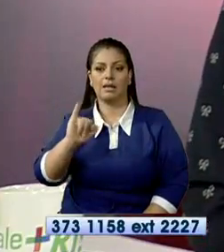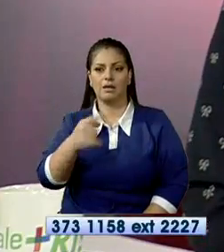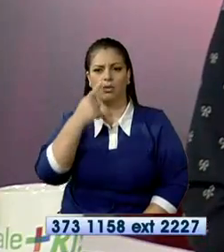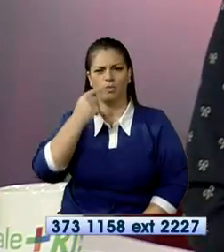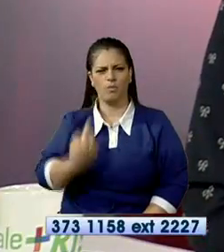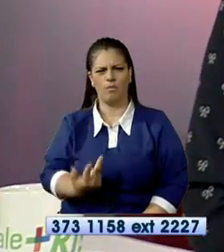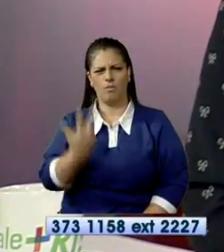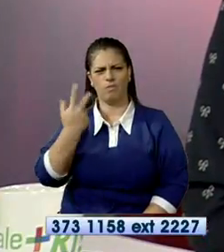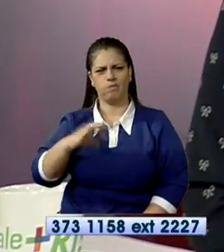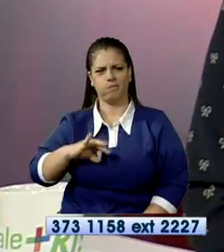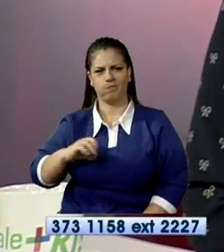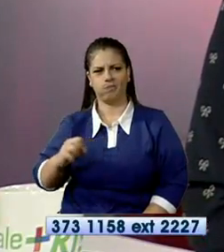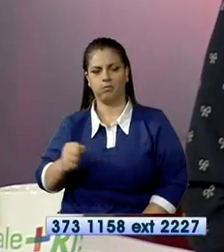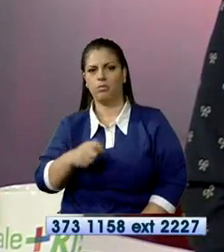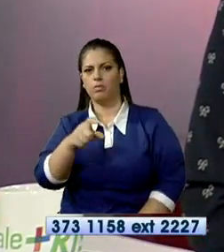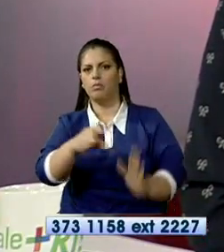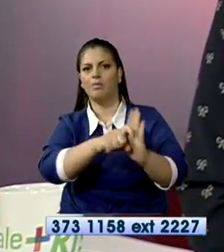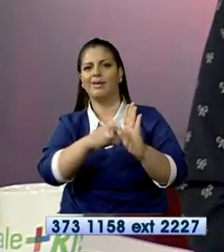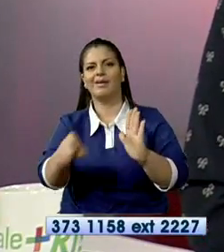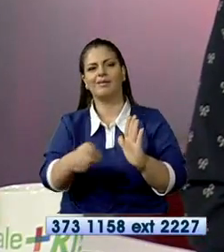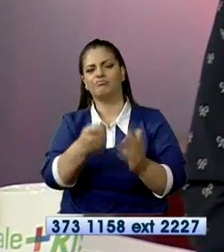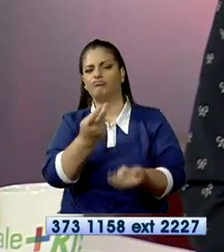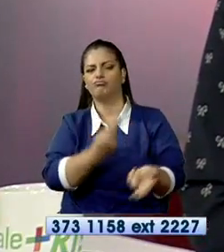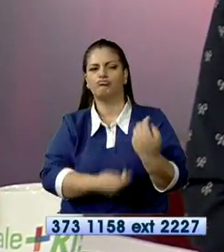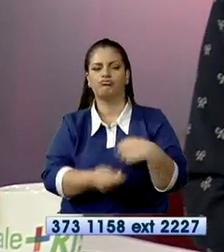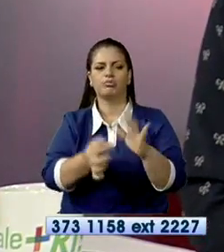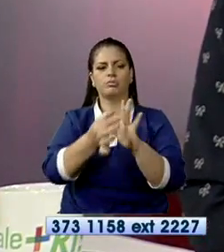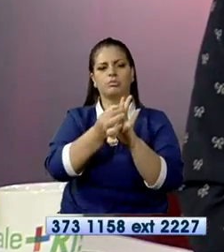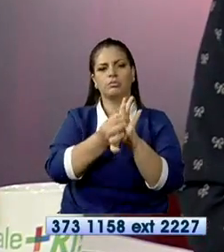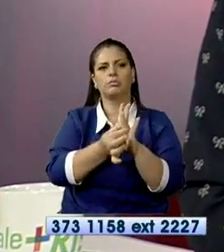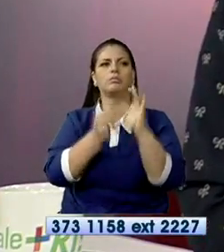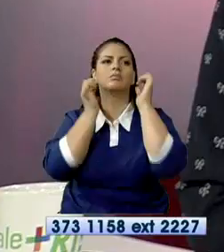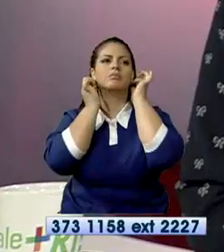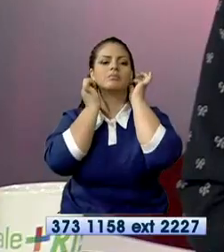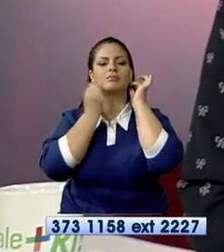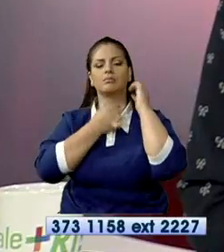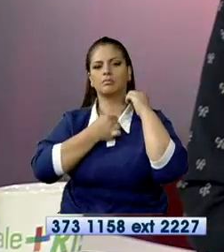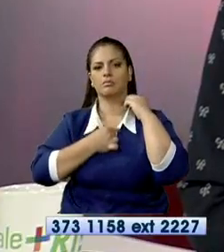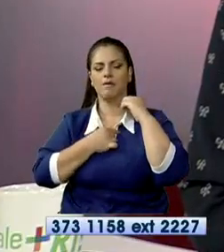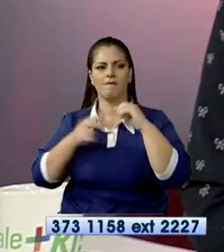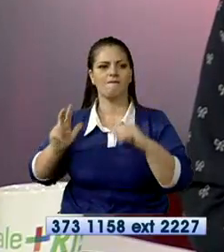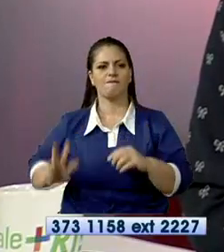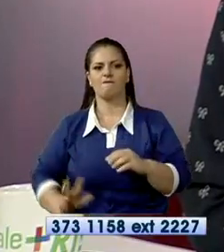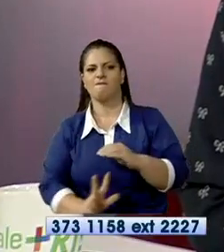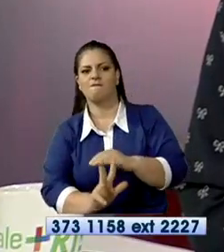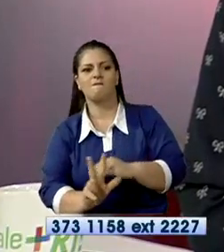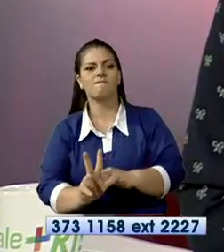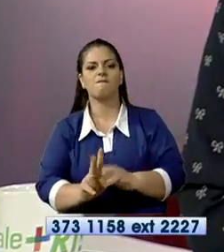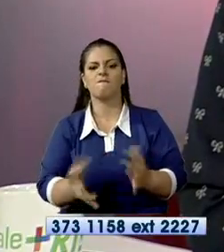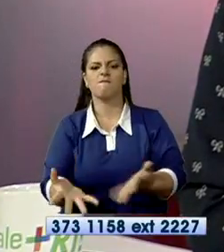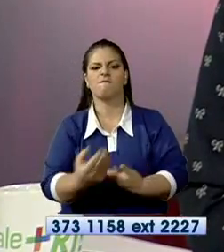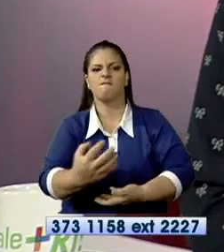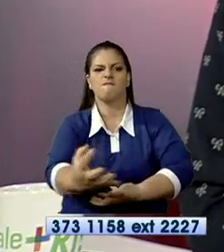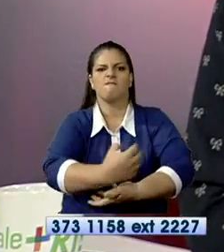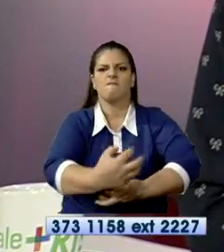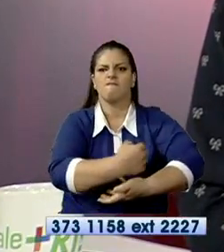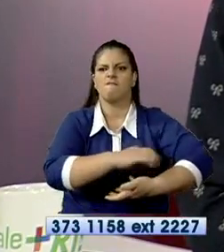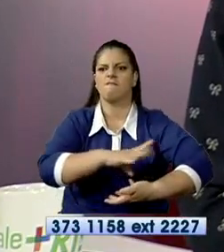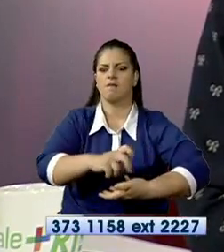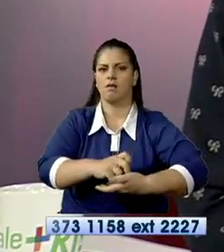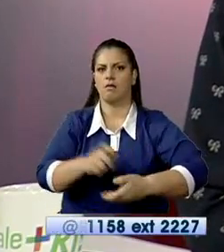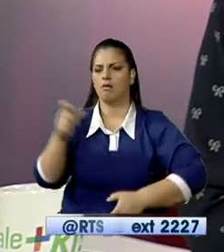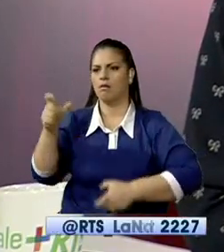la solidaridad de los transeúntes y la acción inmediata de la policía, que logró frustrar el robo. Iván